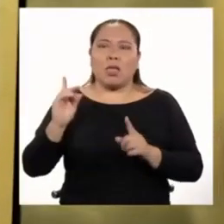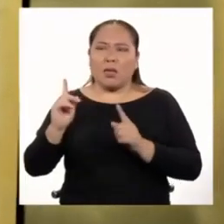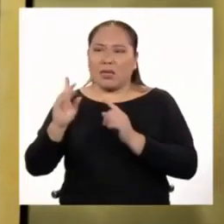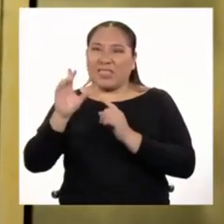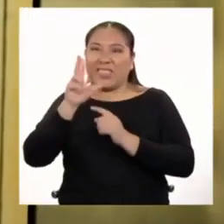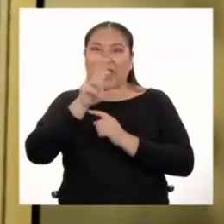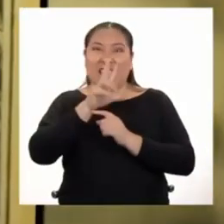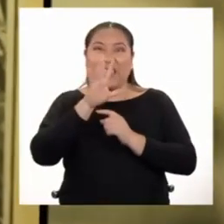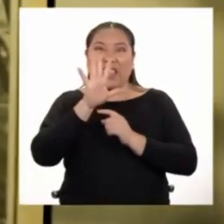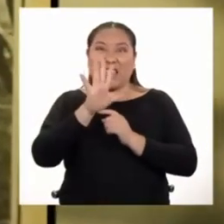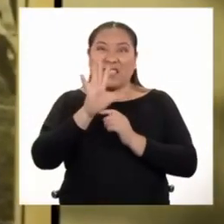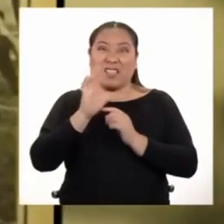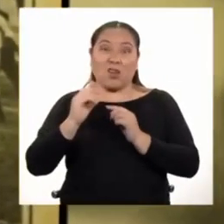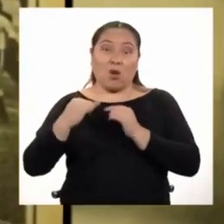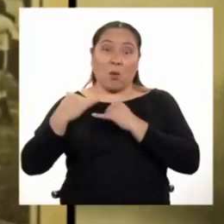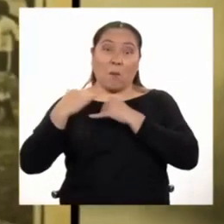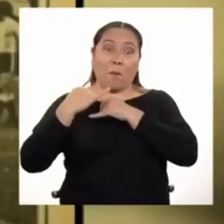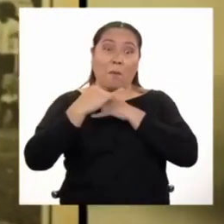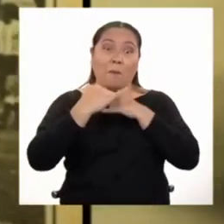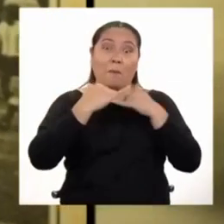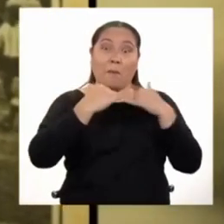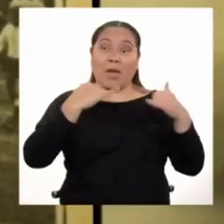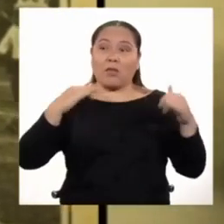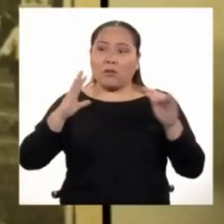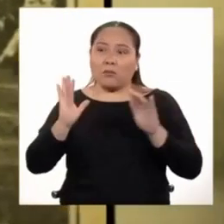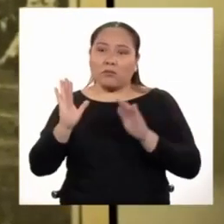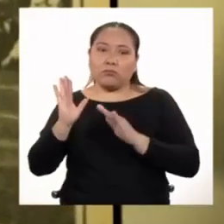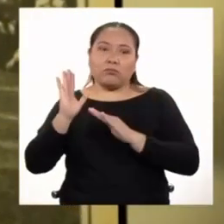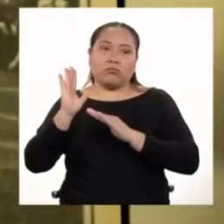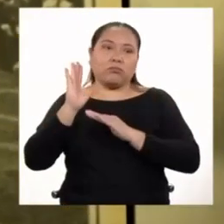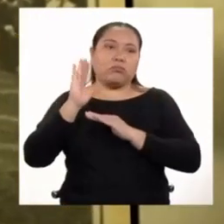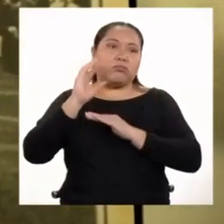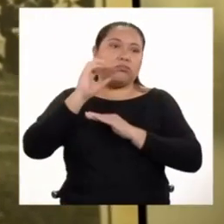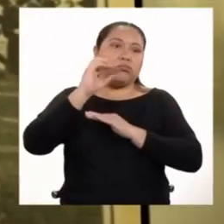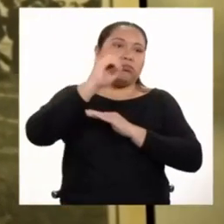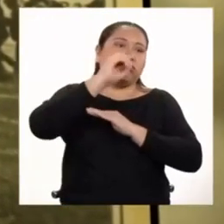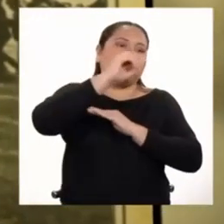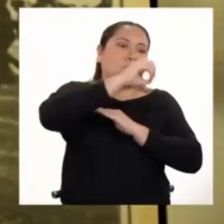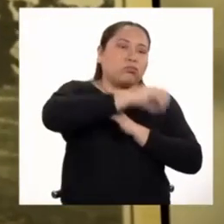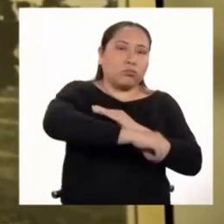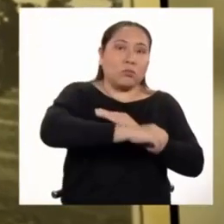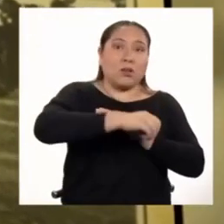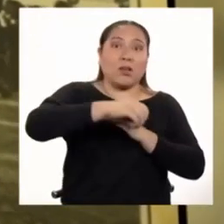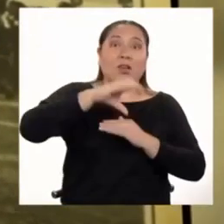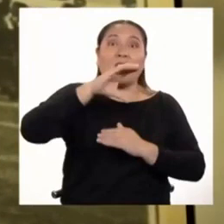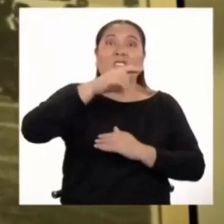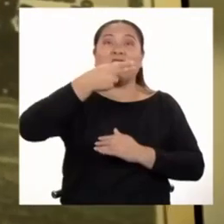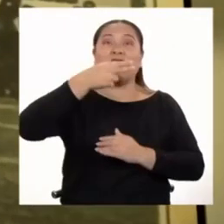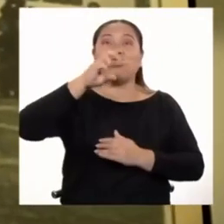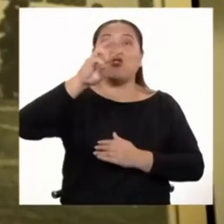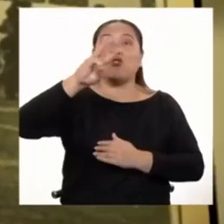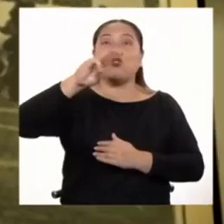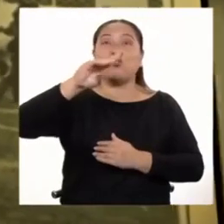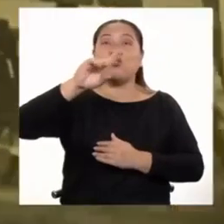35 metros de Héctor Chumpitaz. Perico era un espléndido cabeceador.